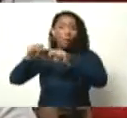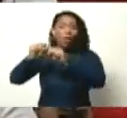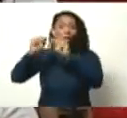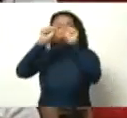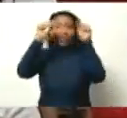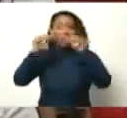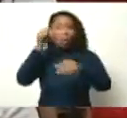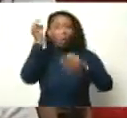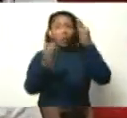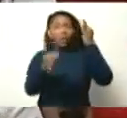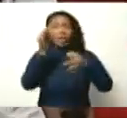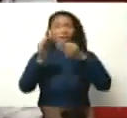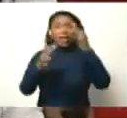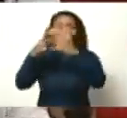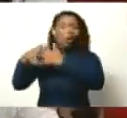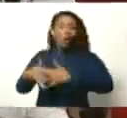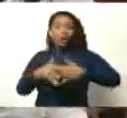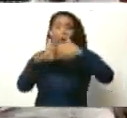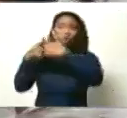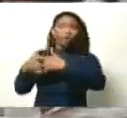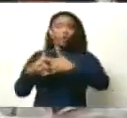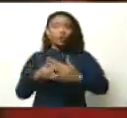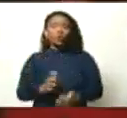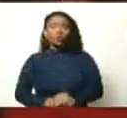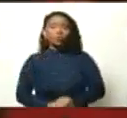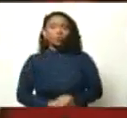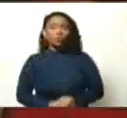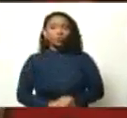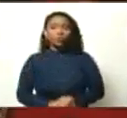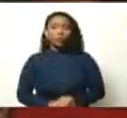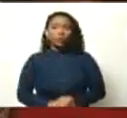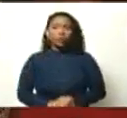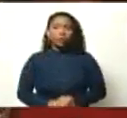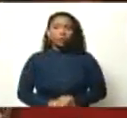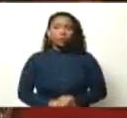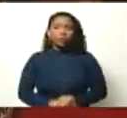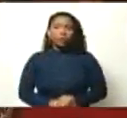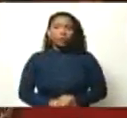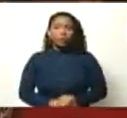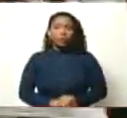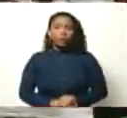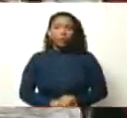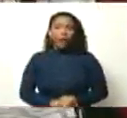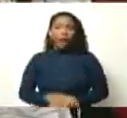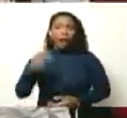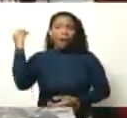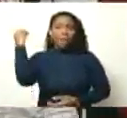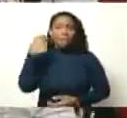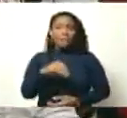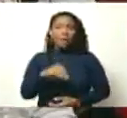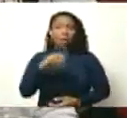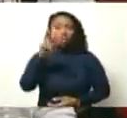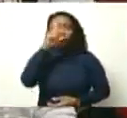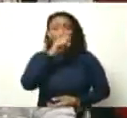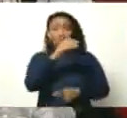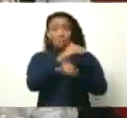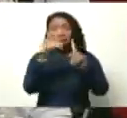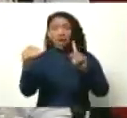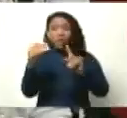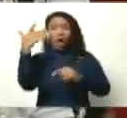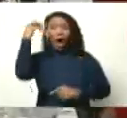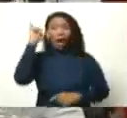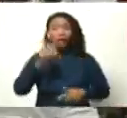de justicia de los Estados Unidos de Norteamérica. En los más de 2 años y medio que